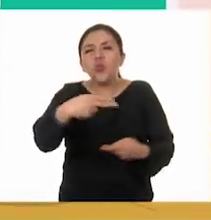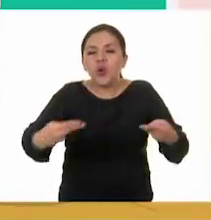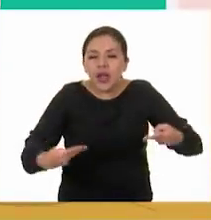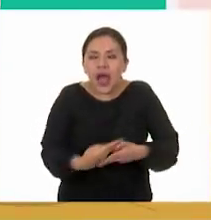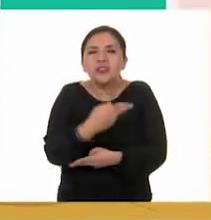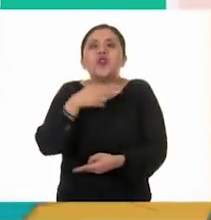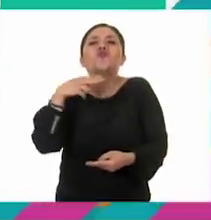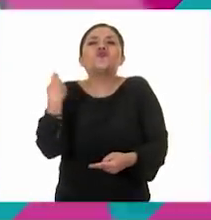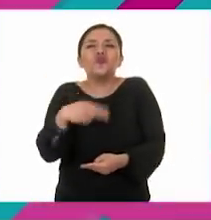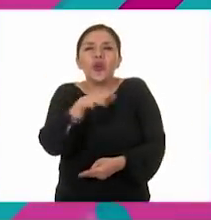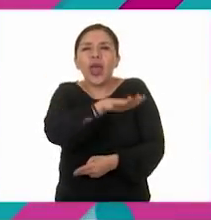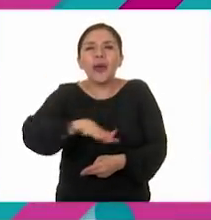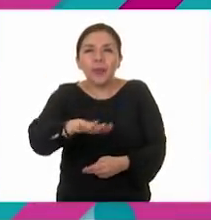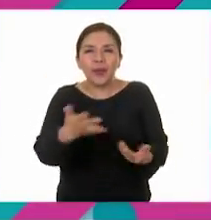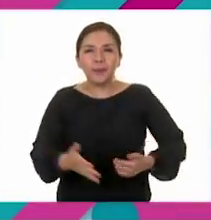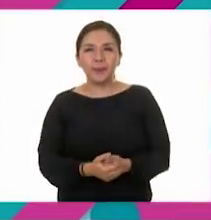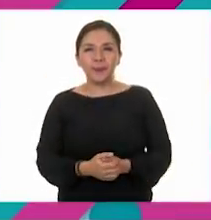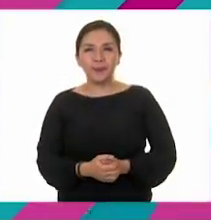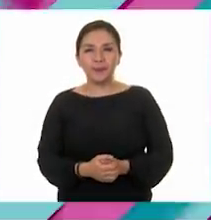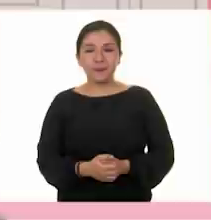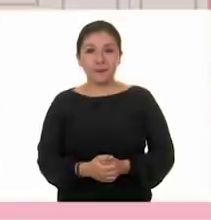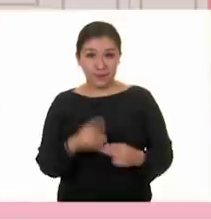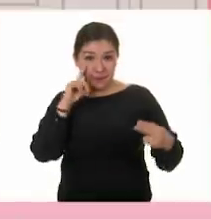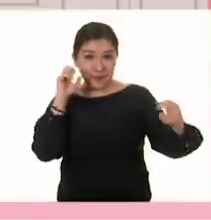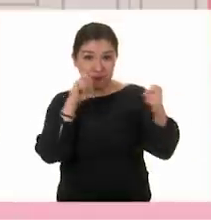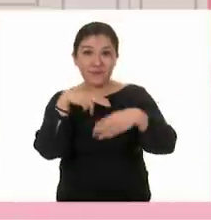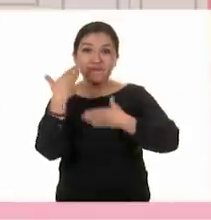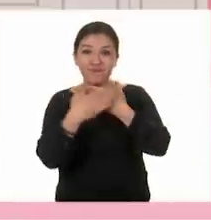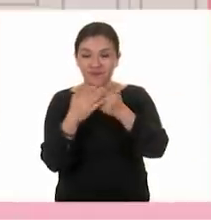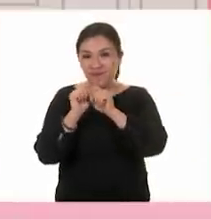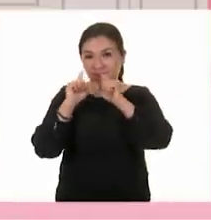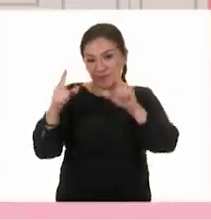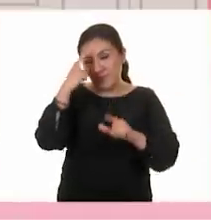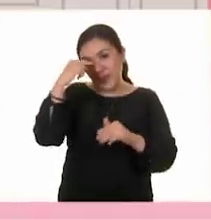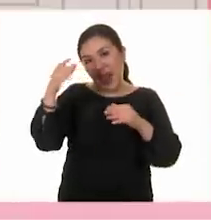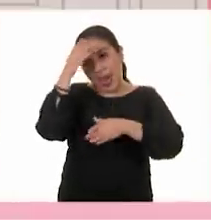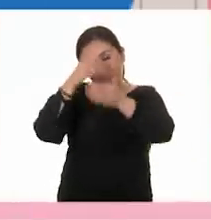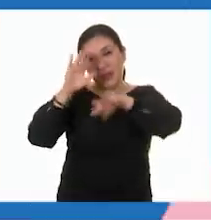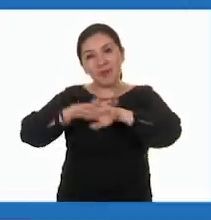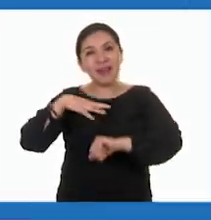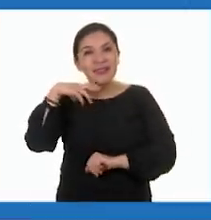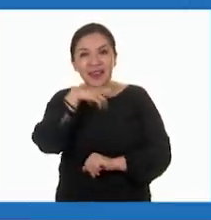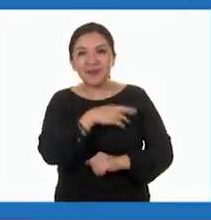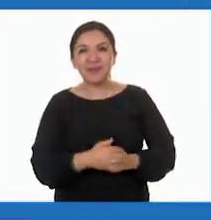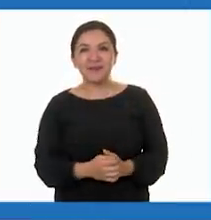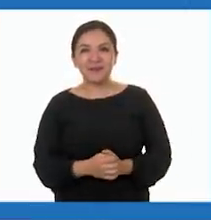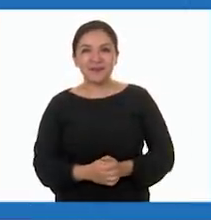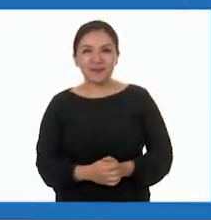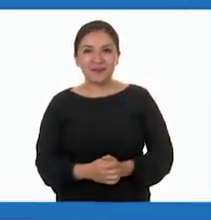lugares de origen? Nos vemos en la siguiente cápsula de Aprende Rápido.